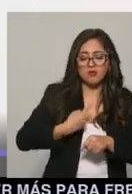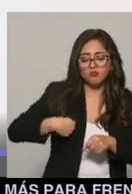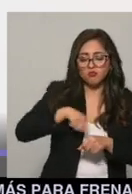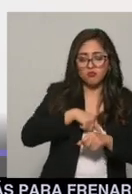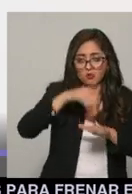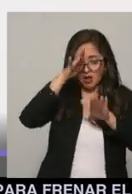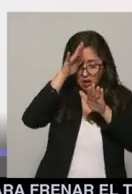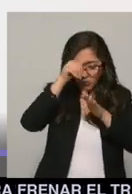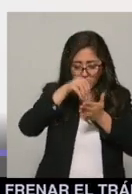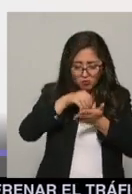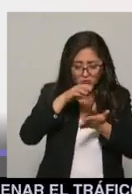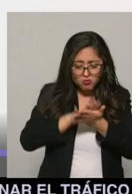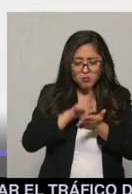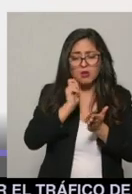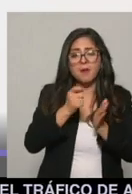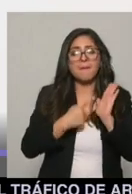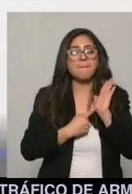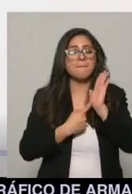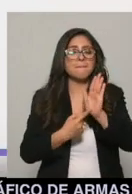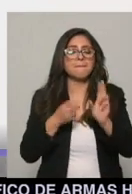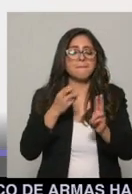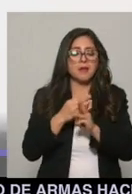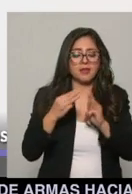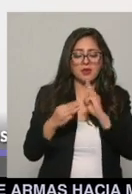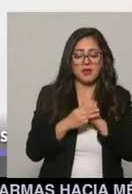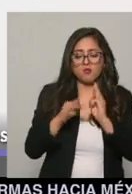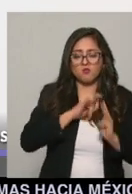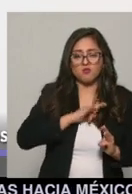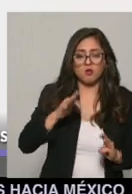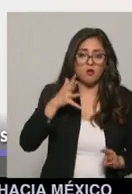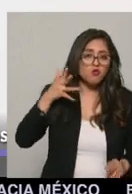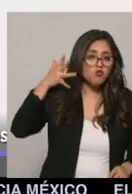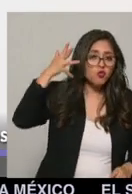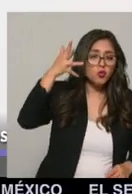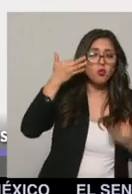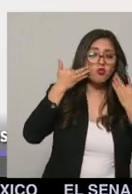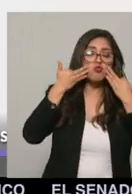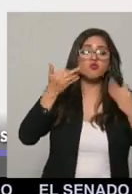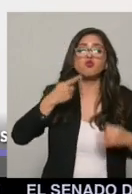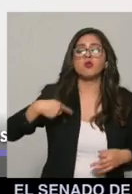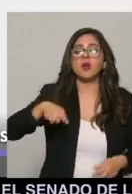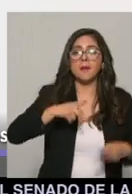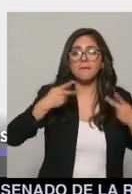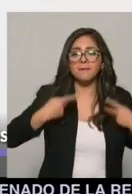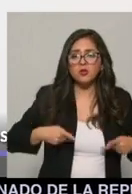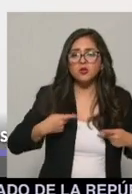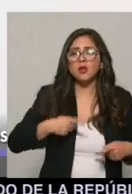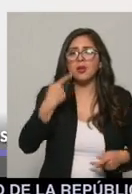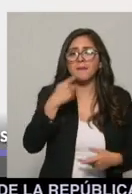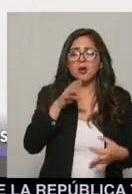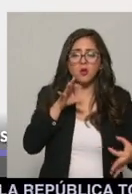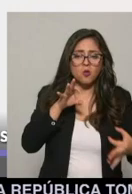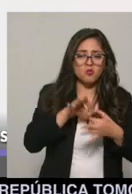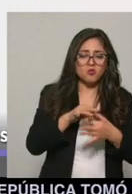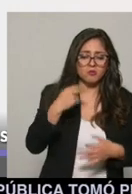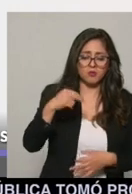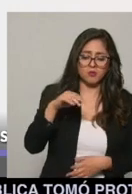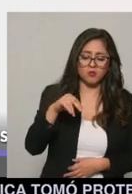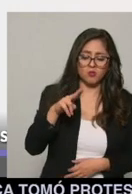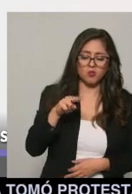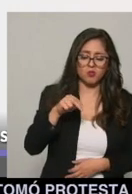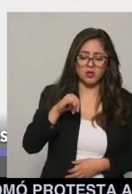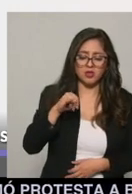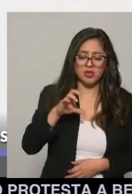que estos materiales se puedan mostrar públicamente ya como MUNIC. Hay